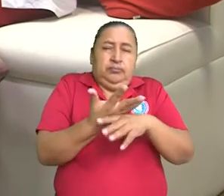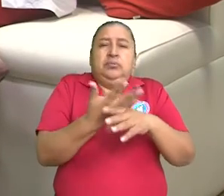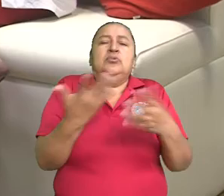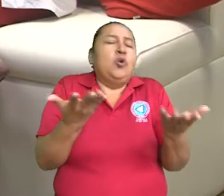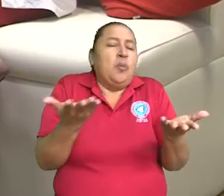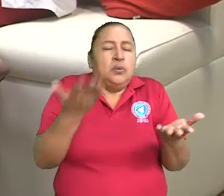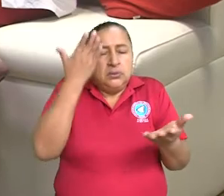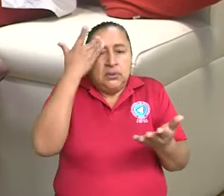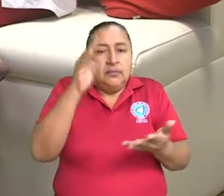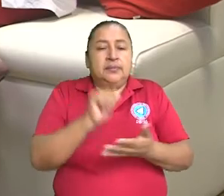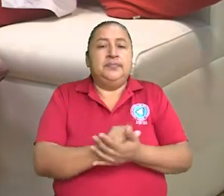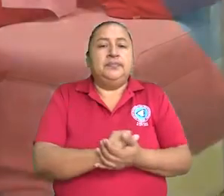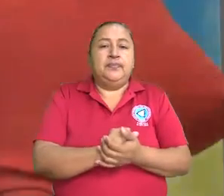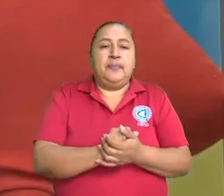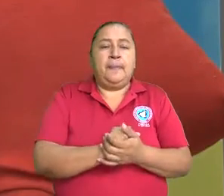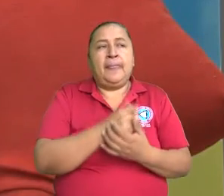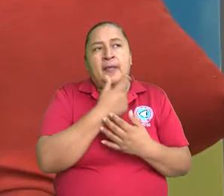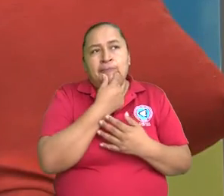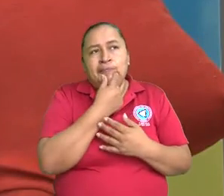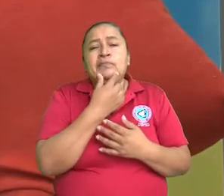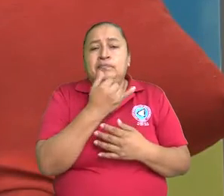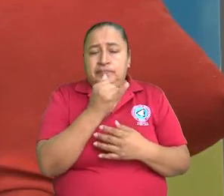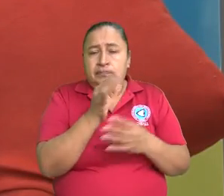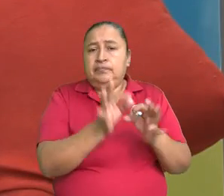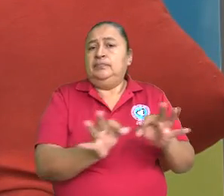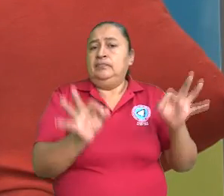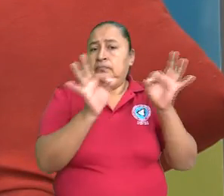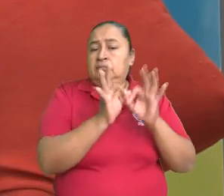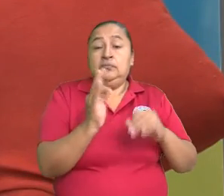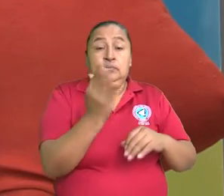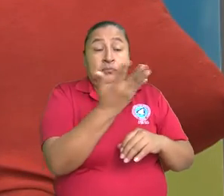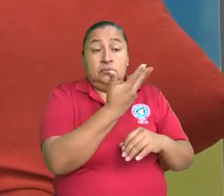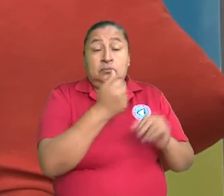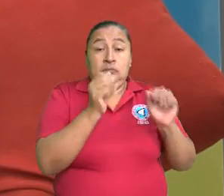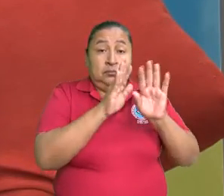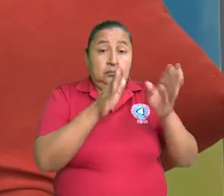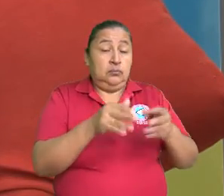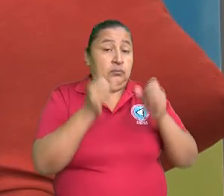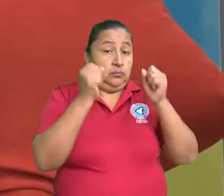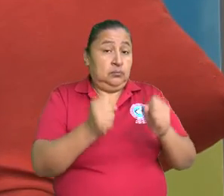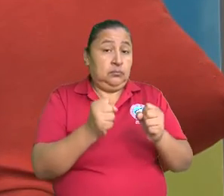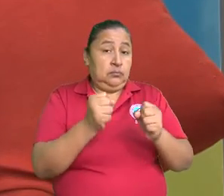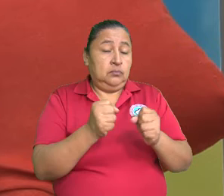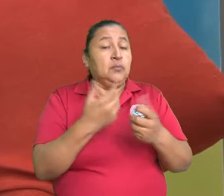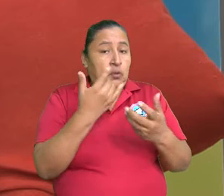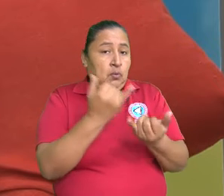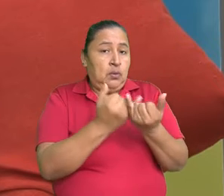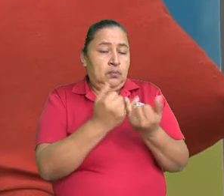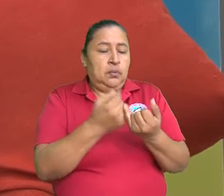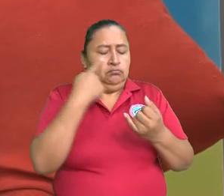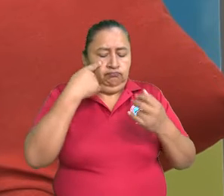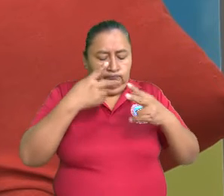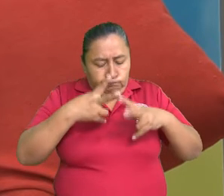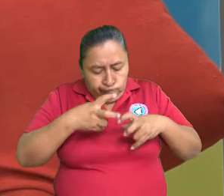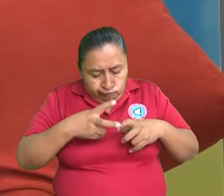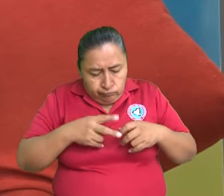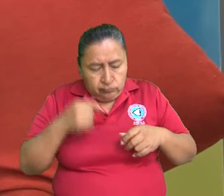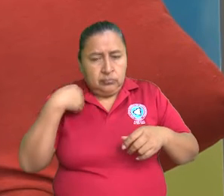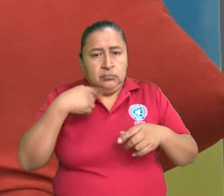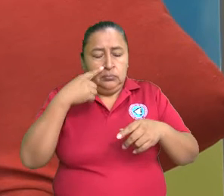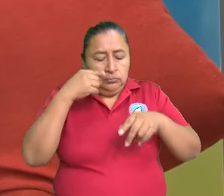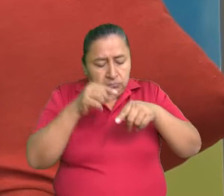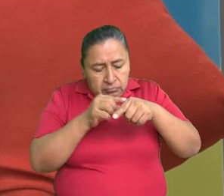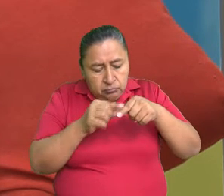es. Es muy importante que todas las mujeres y los hombres también, ¿verdad? Nos revisemos la